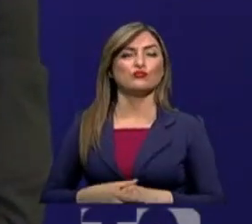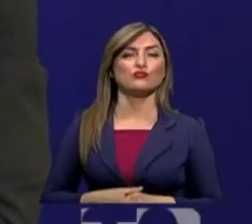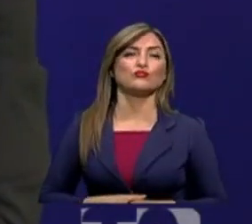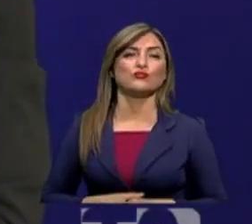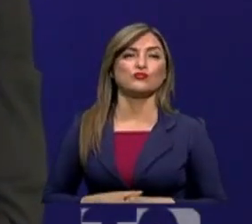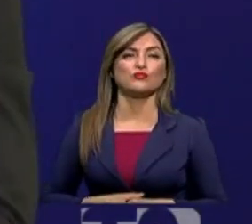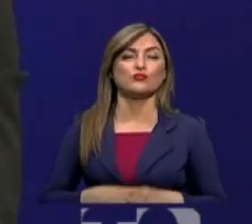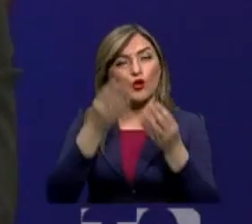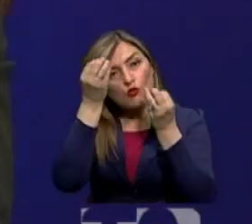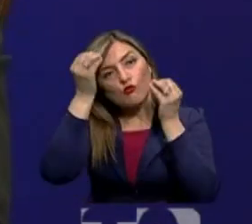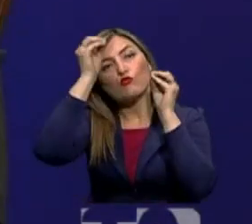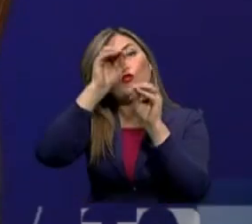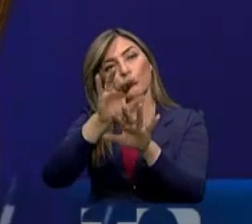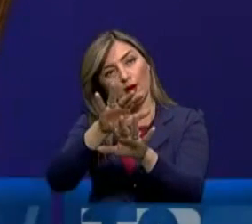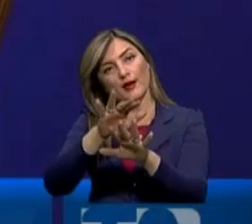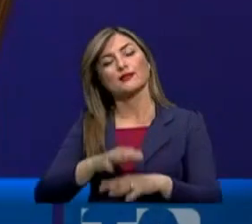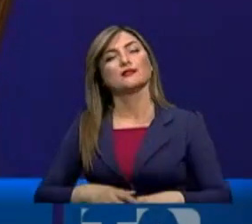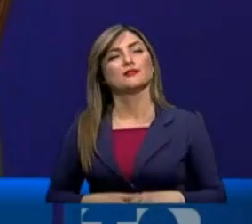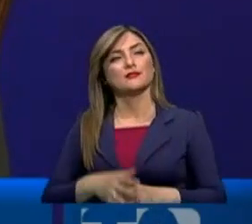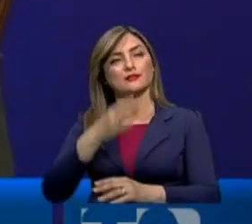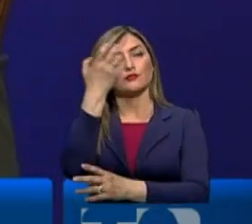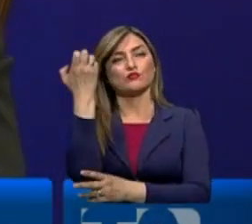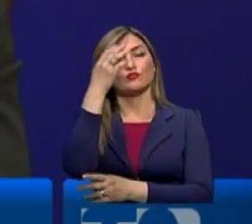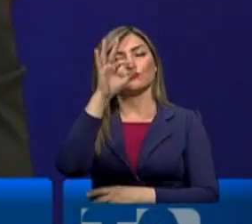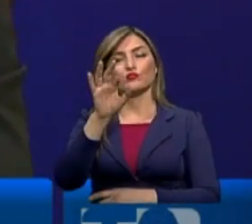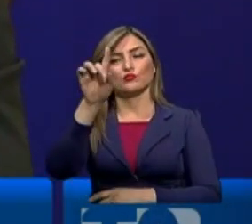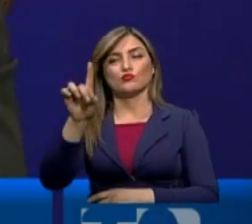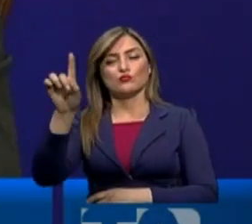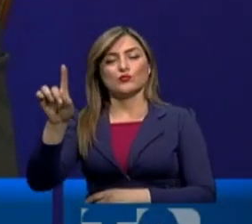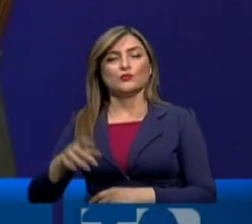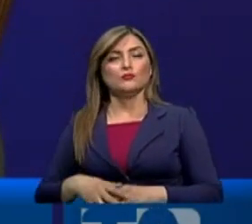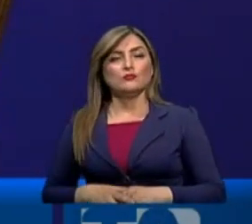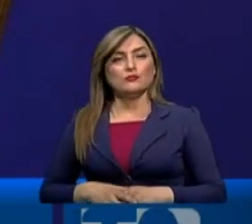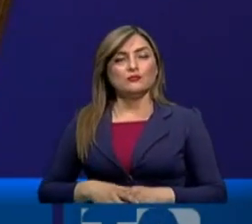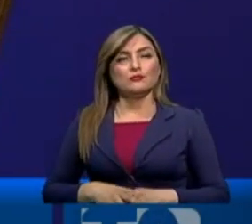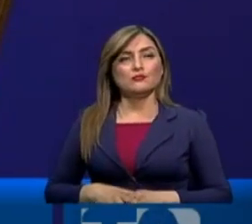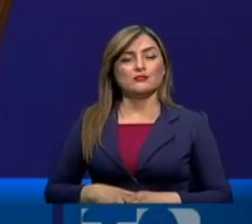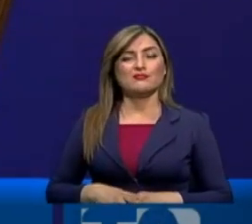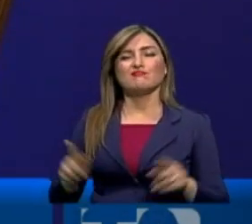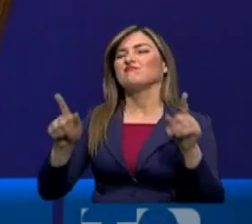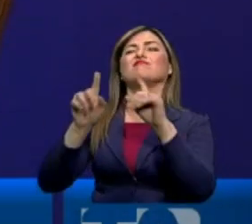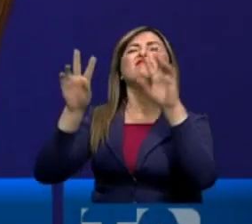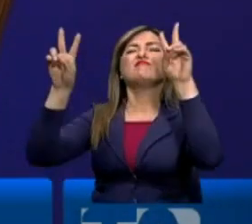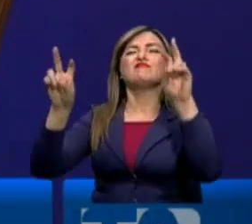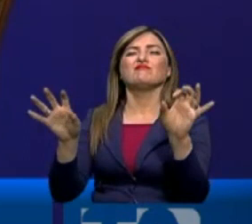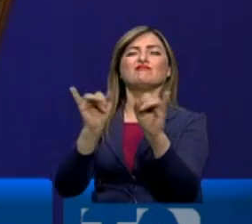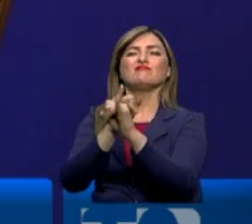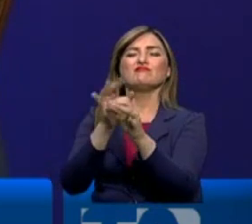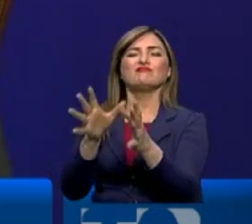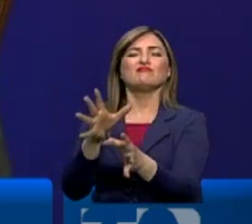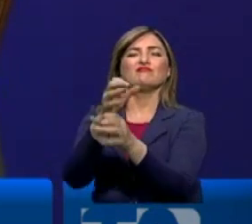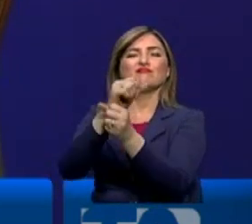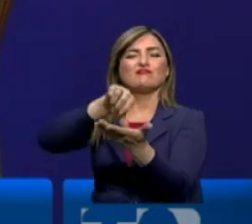puedo comentar que tanto el EQ911 como la Corporación de Seguridad Ciudadana de